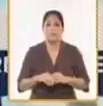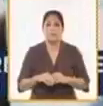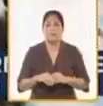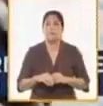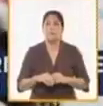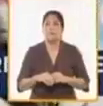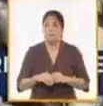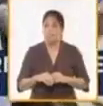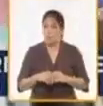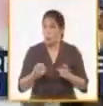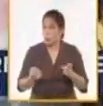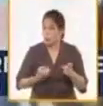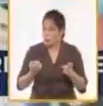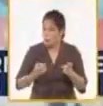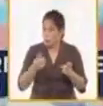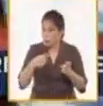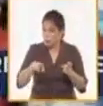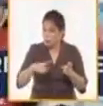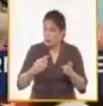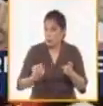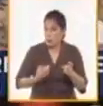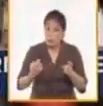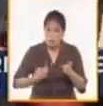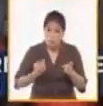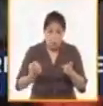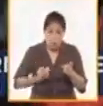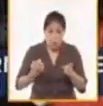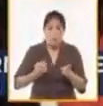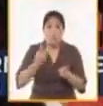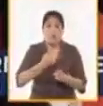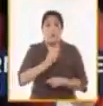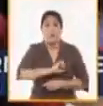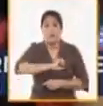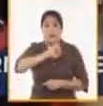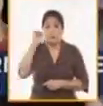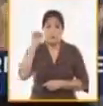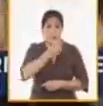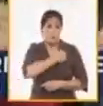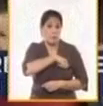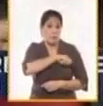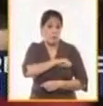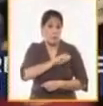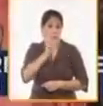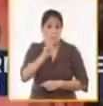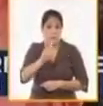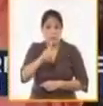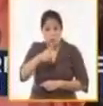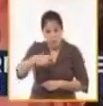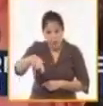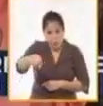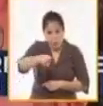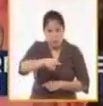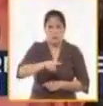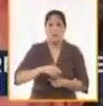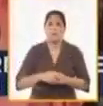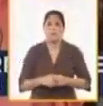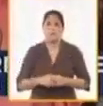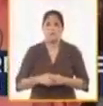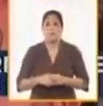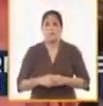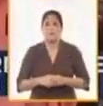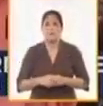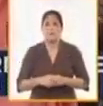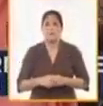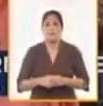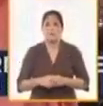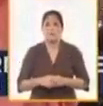Impresionante la batalla que han dado ustedes. Esta victoria le pertenece a un único dueño, el